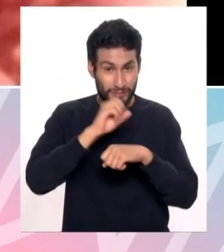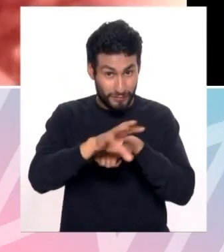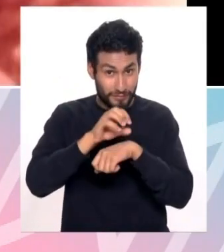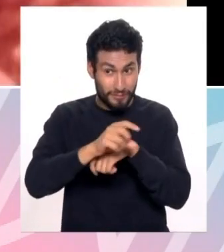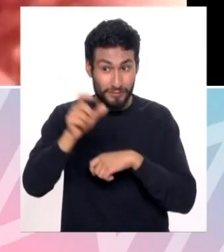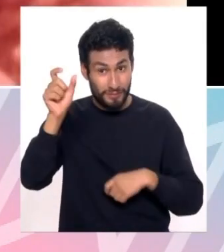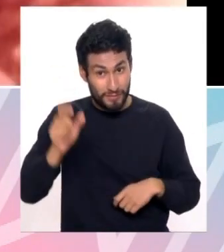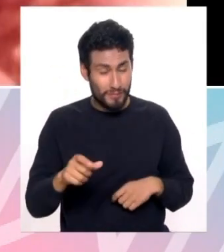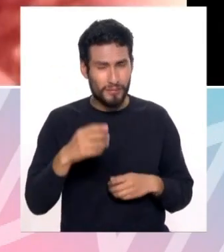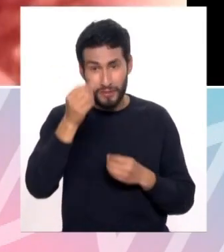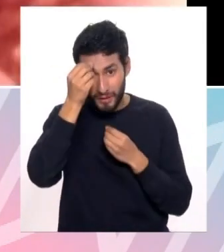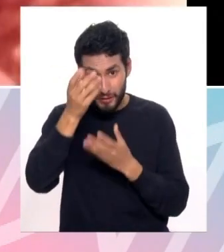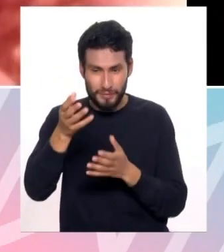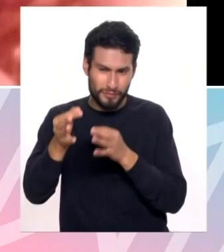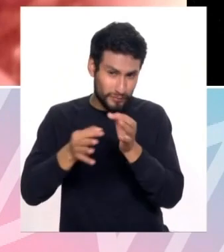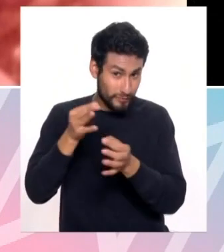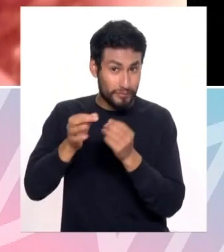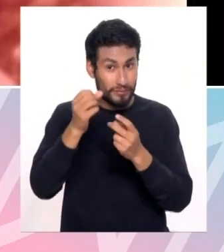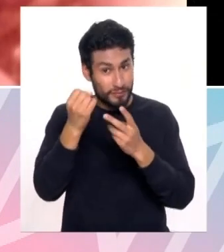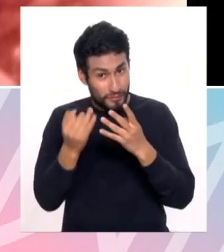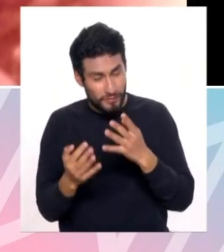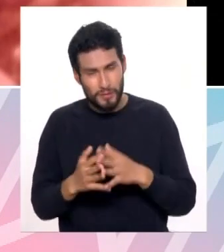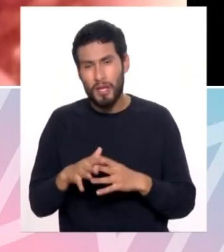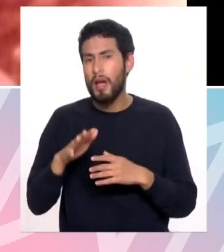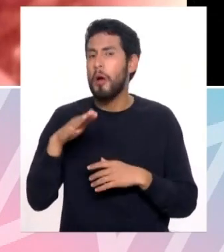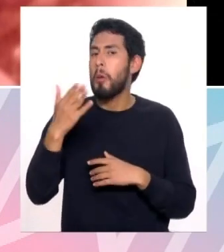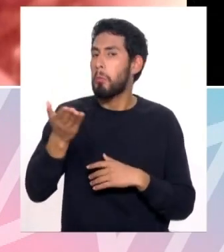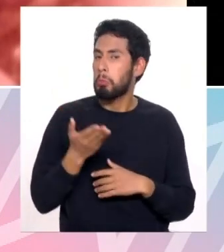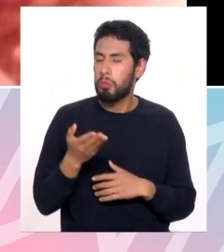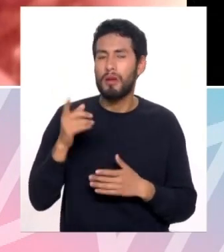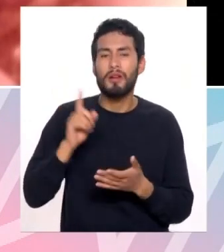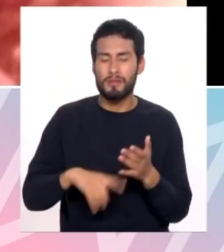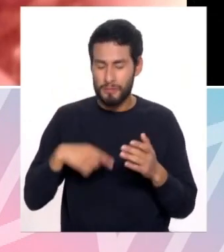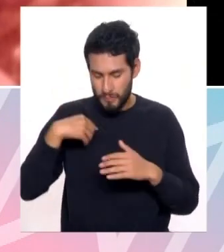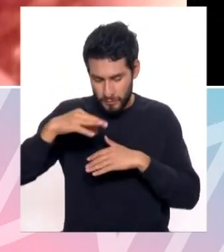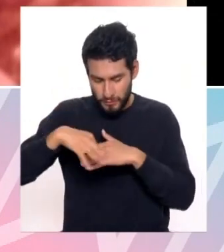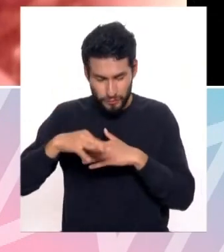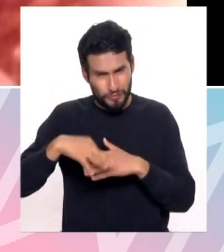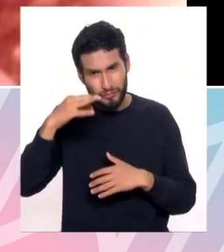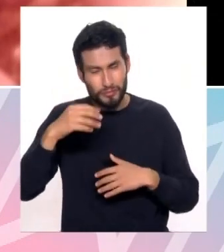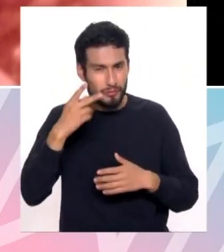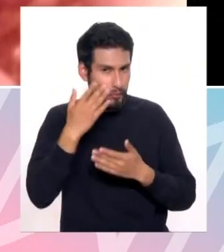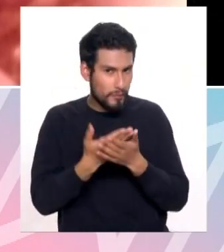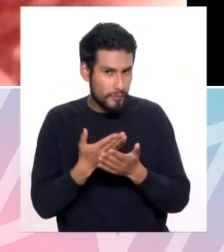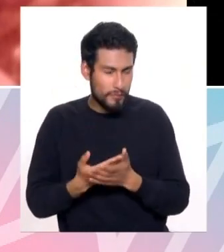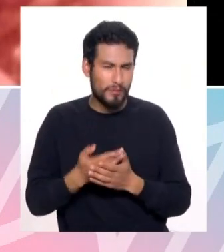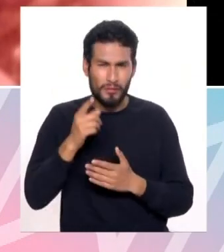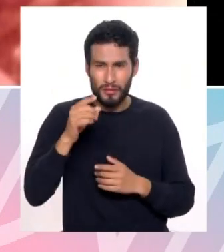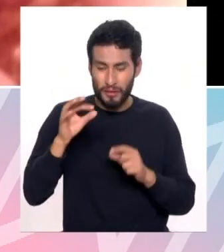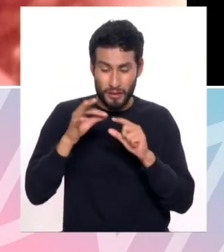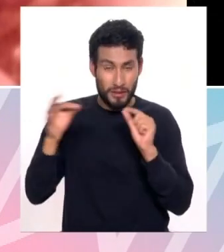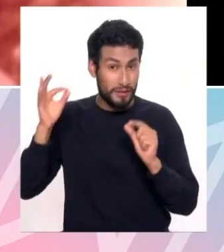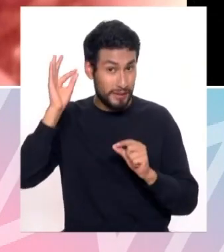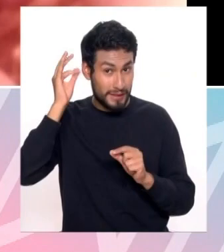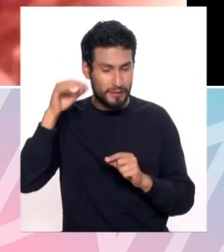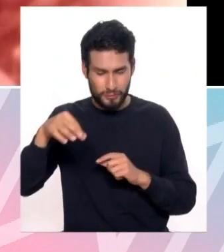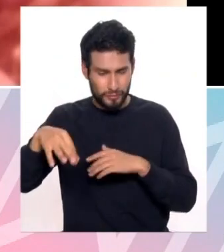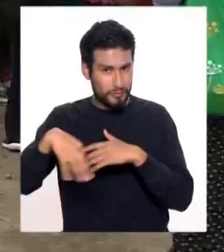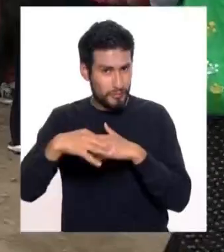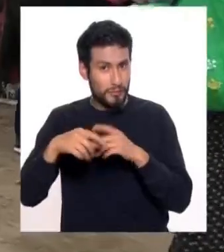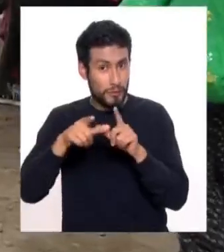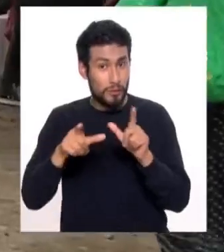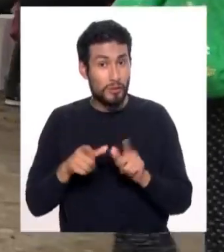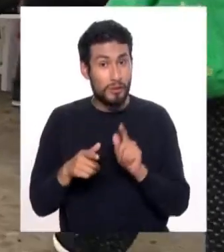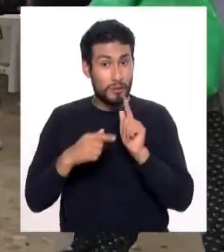la persona, se le informa, se le orienta y se le invita a hacerse este examen que consiste en aplicar un hisopo, en este caso en la